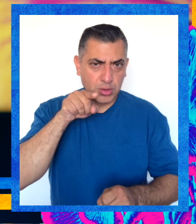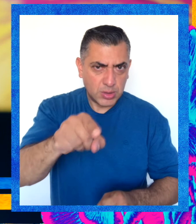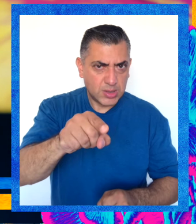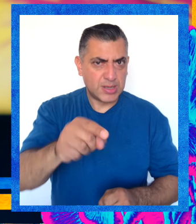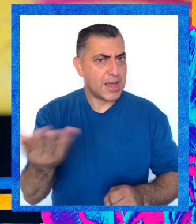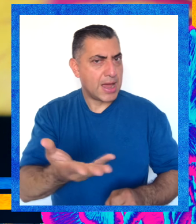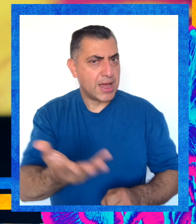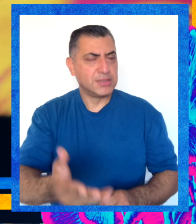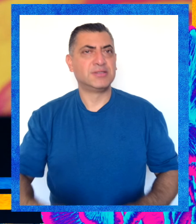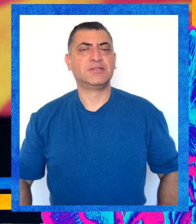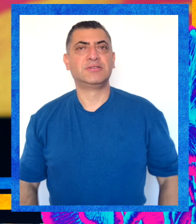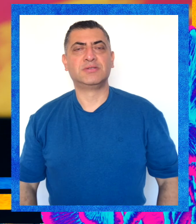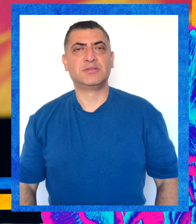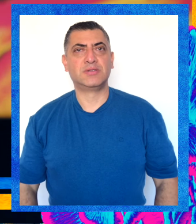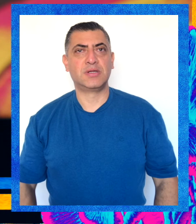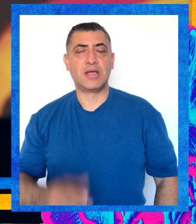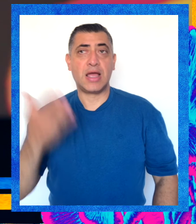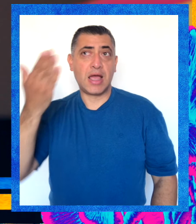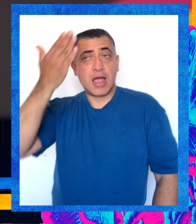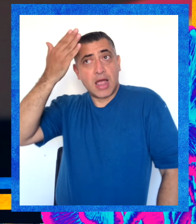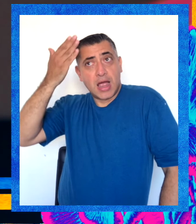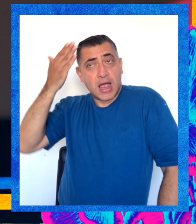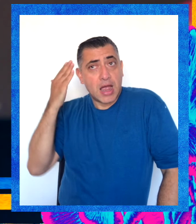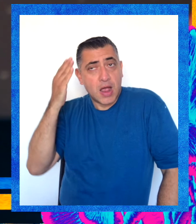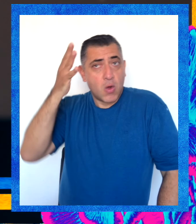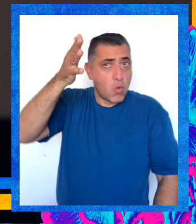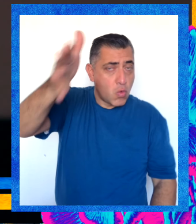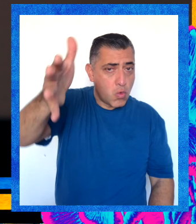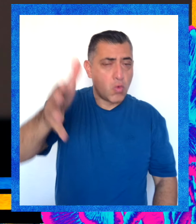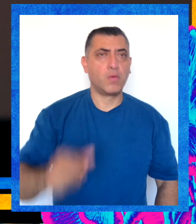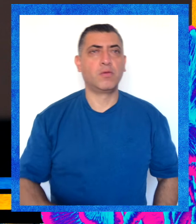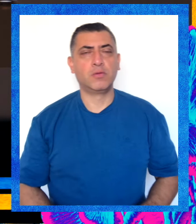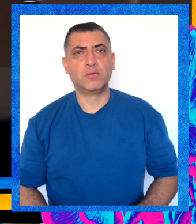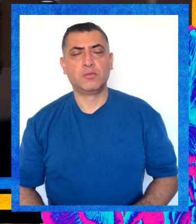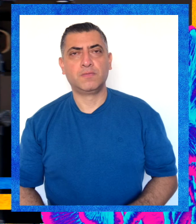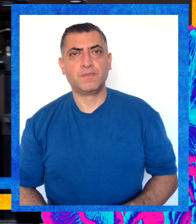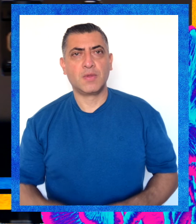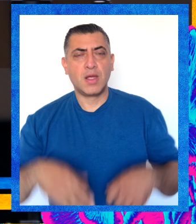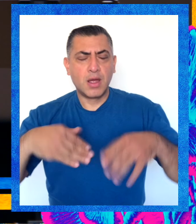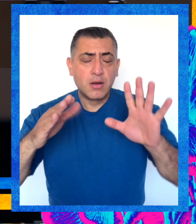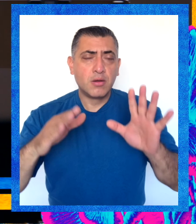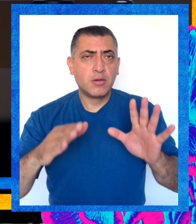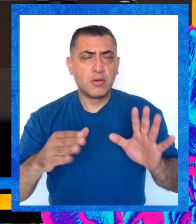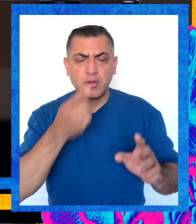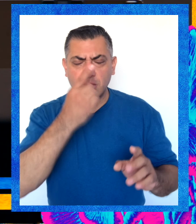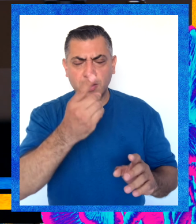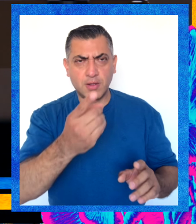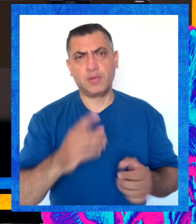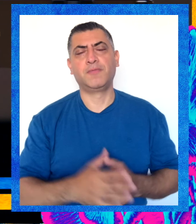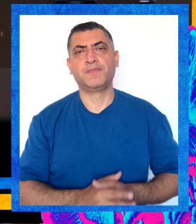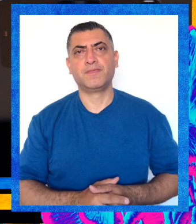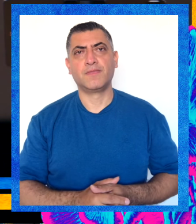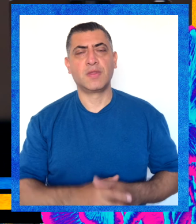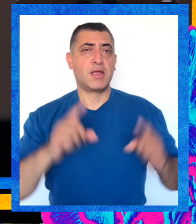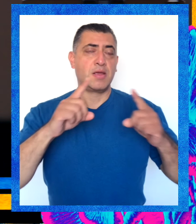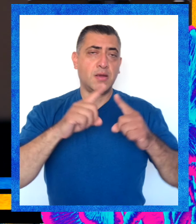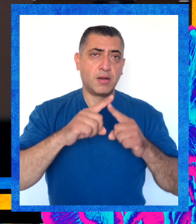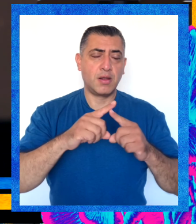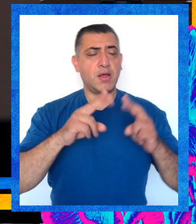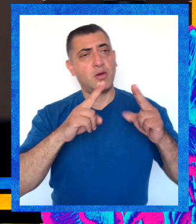hayas hecho estés haciendo o vayas a hacer nos queda claro quizá te enseñaron no en la